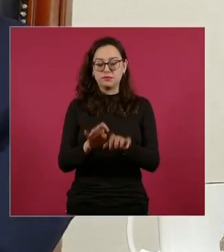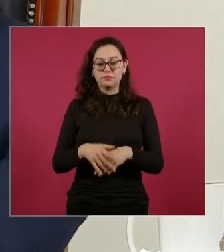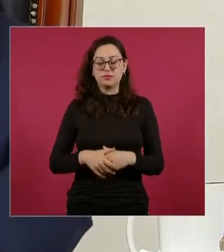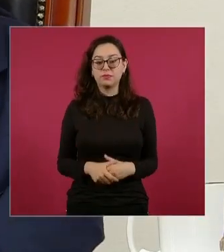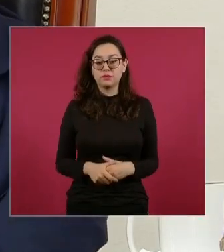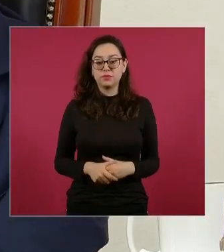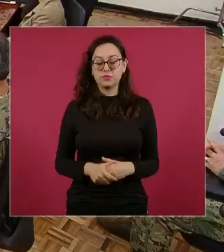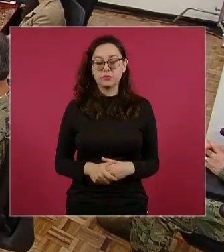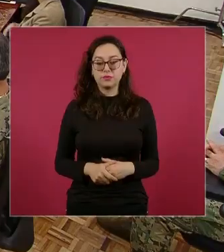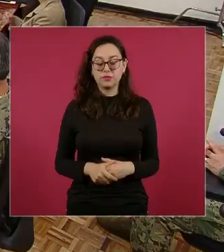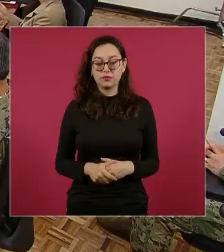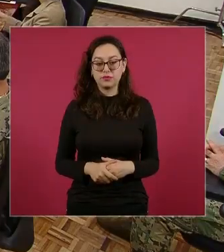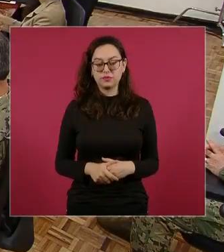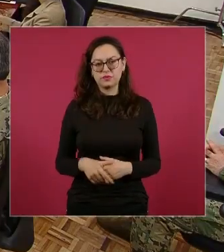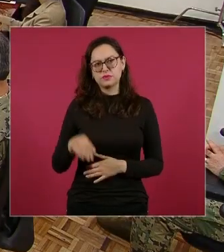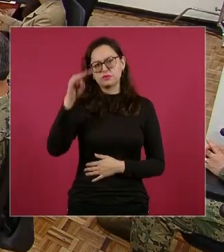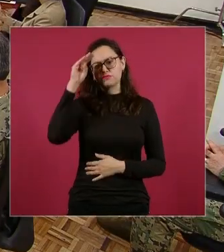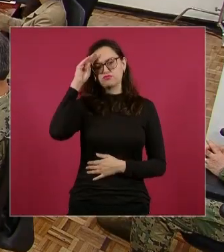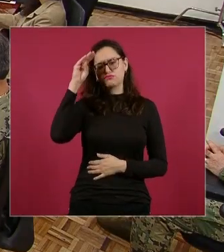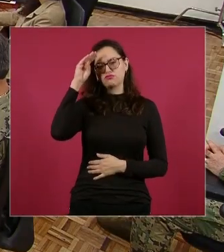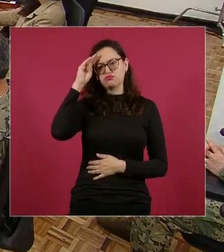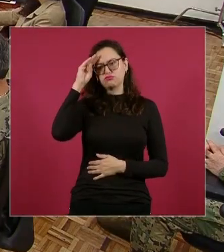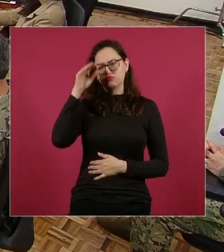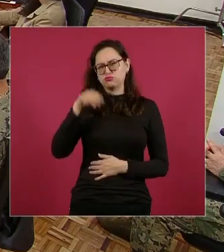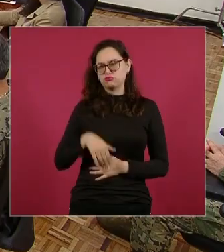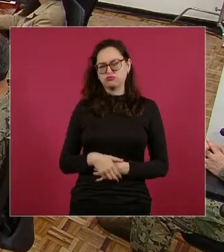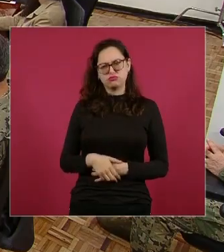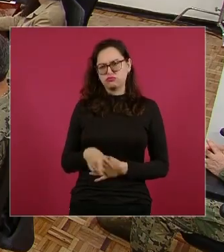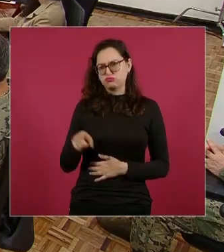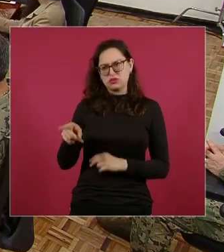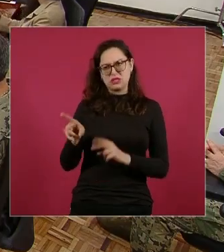viendo este asunto como un enfrentamiento